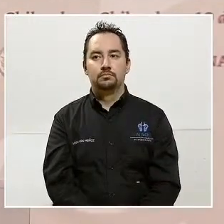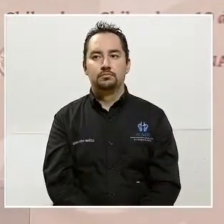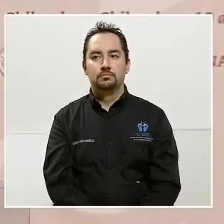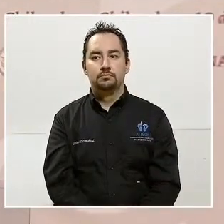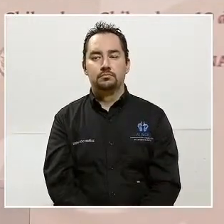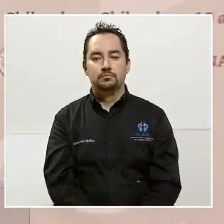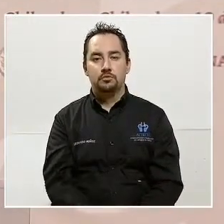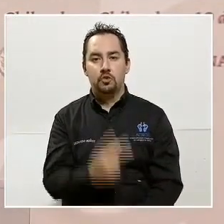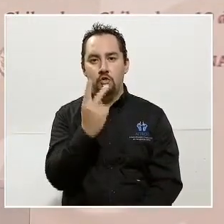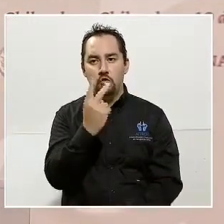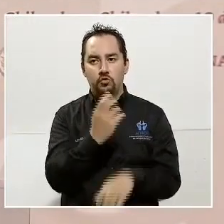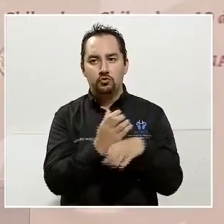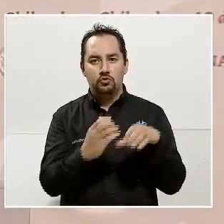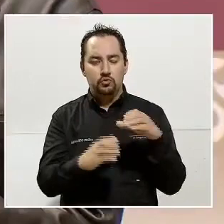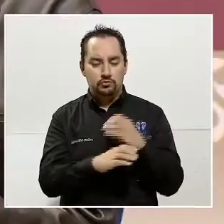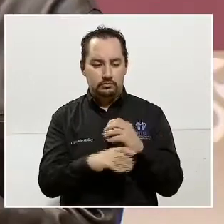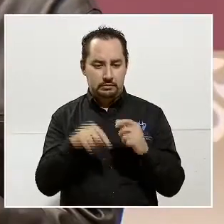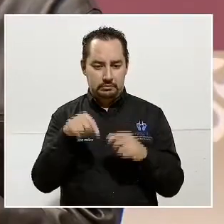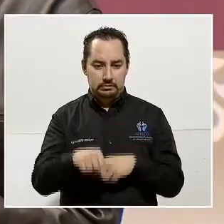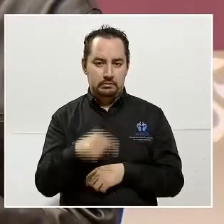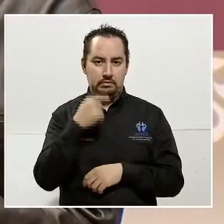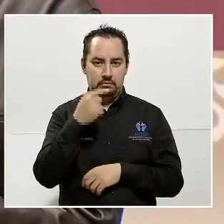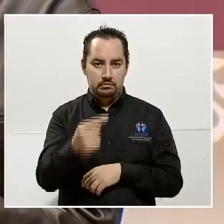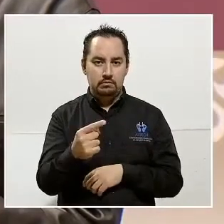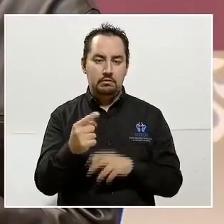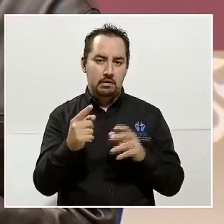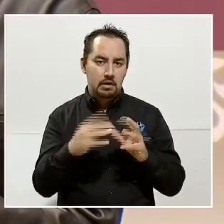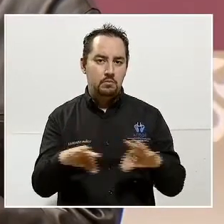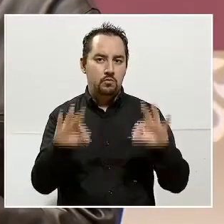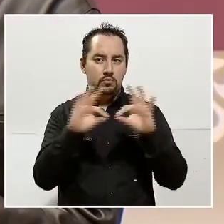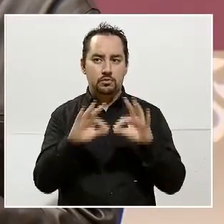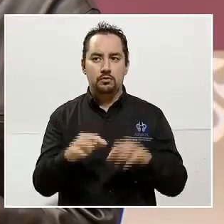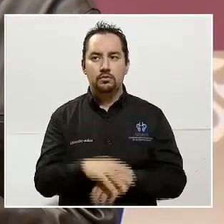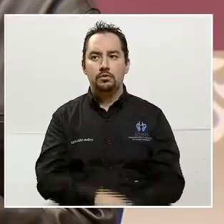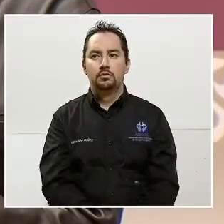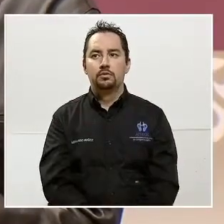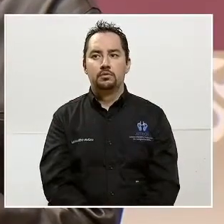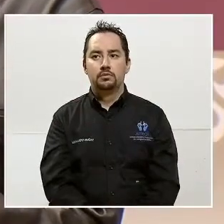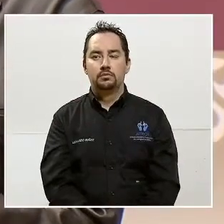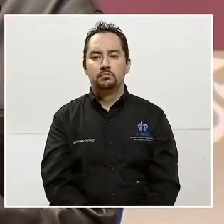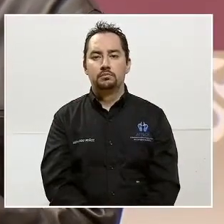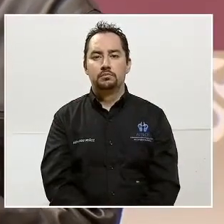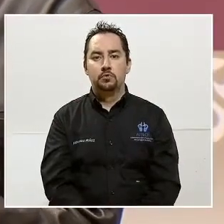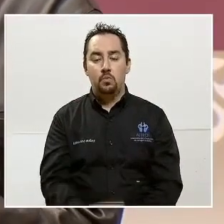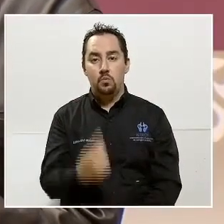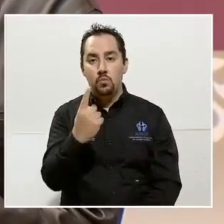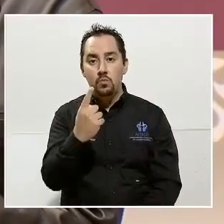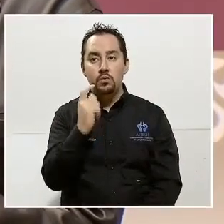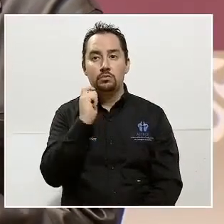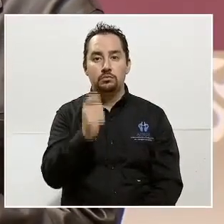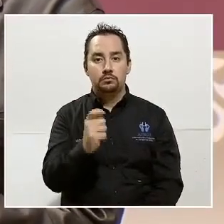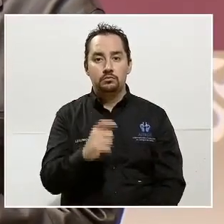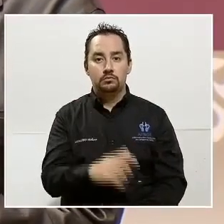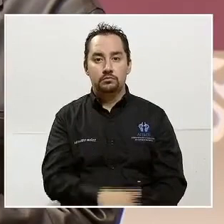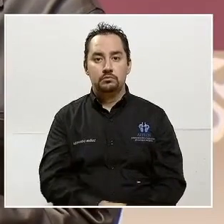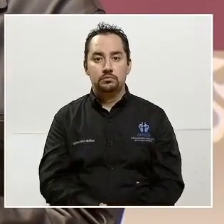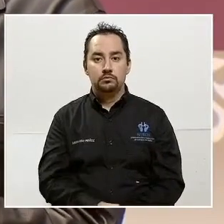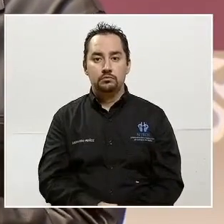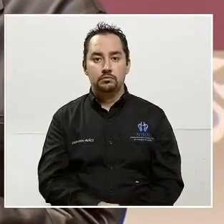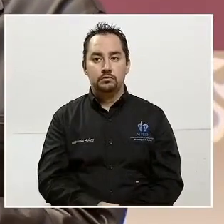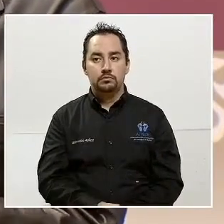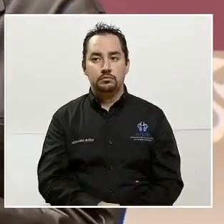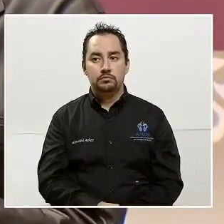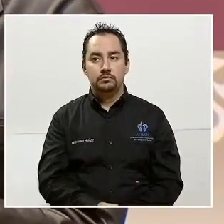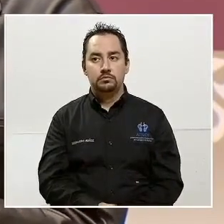Hay dos cosas que aquí se han dicho que son importantes. Pues una es el de